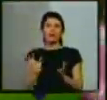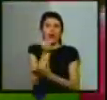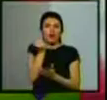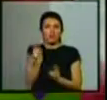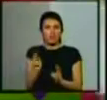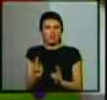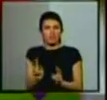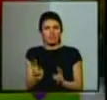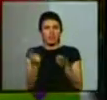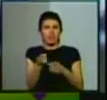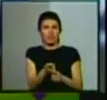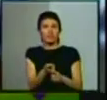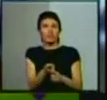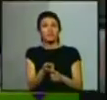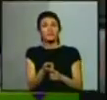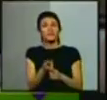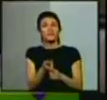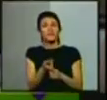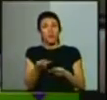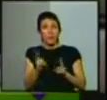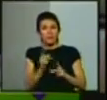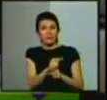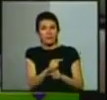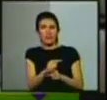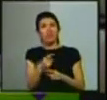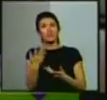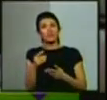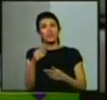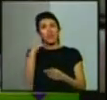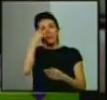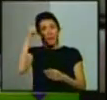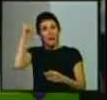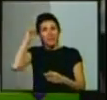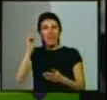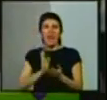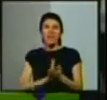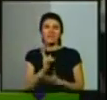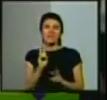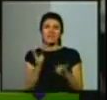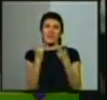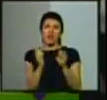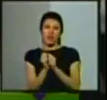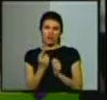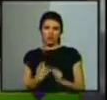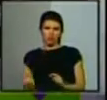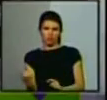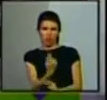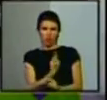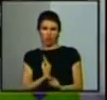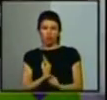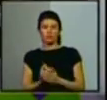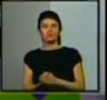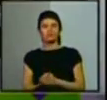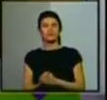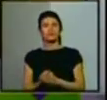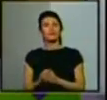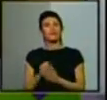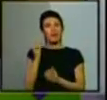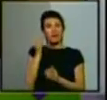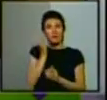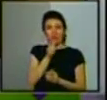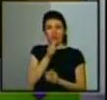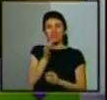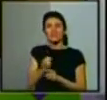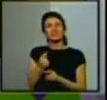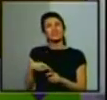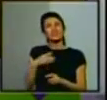que Mandela en verdad sigue viviendo entre nosotros. Hace algunos minutos conversábamos con el expresidente